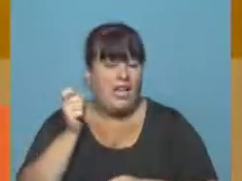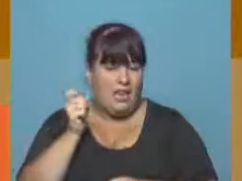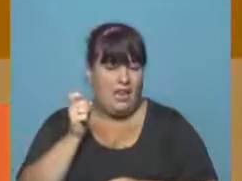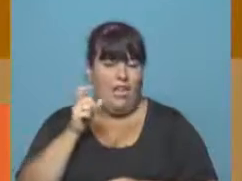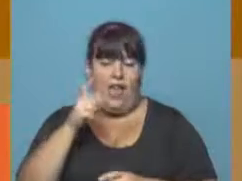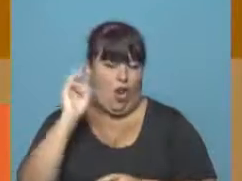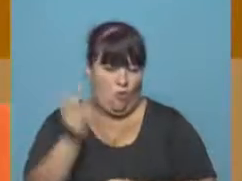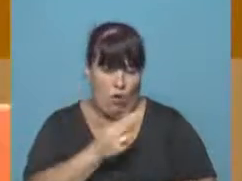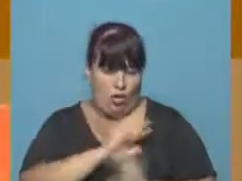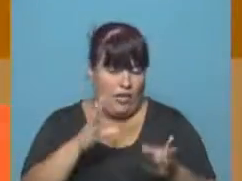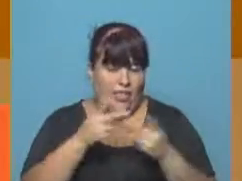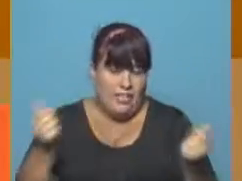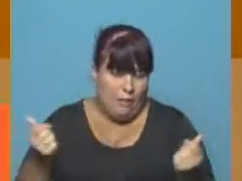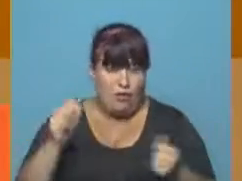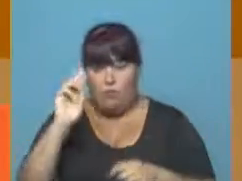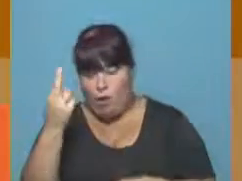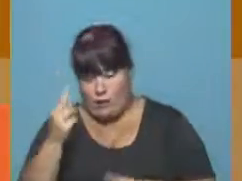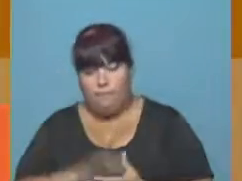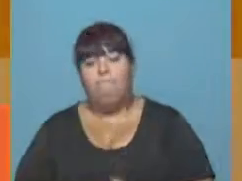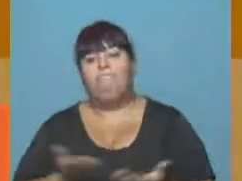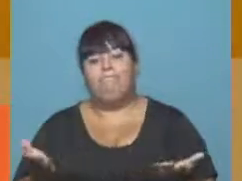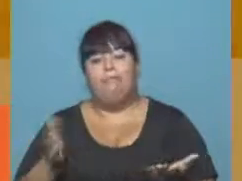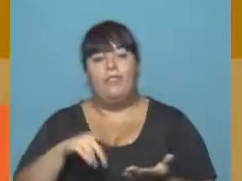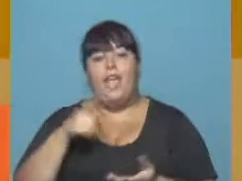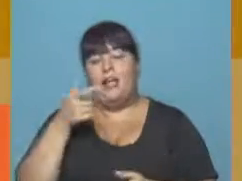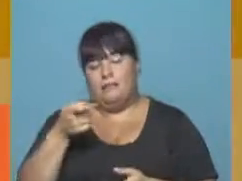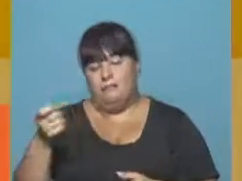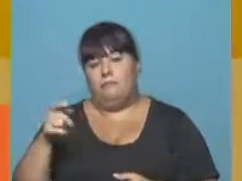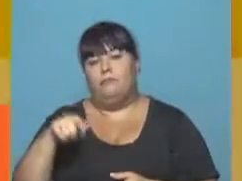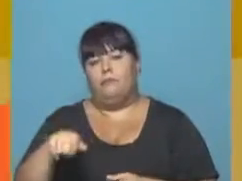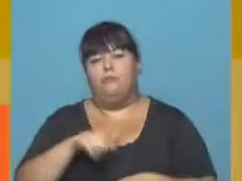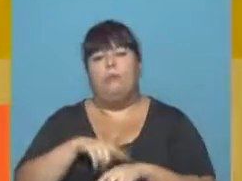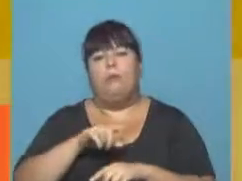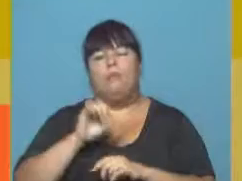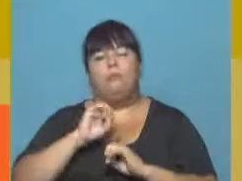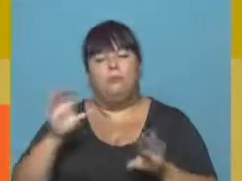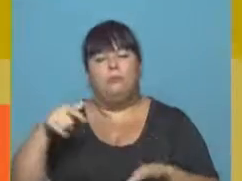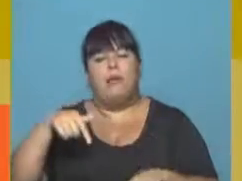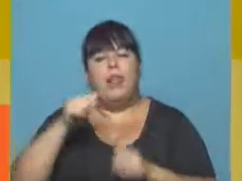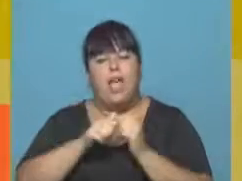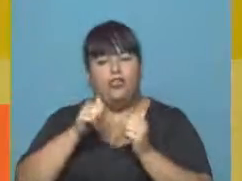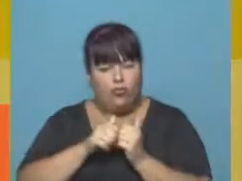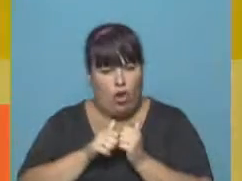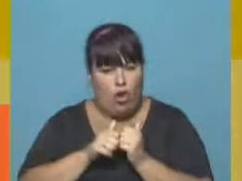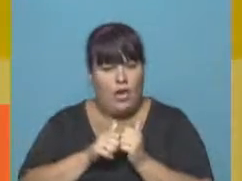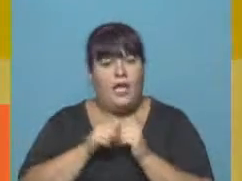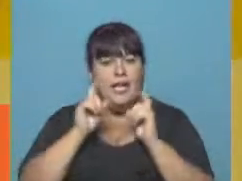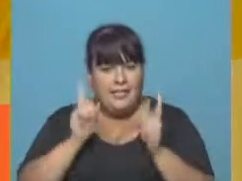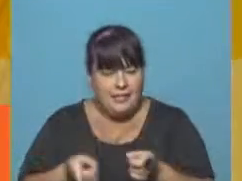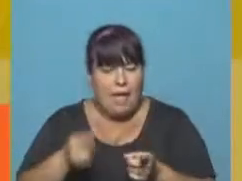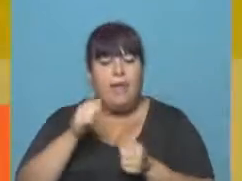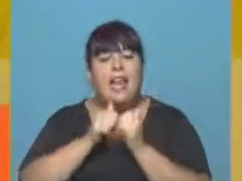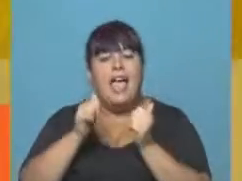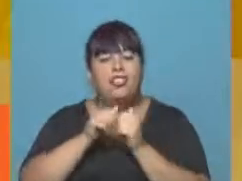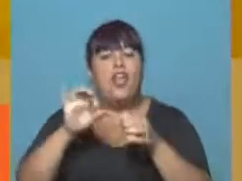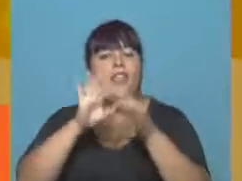los que no están, a los desaparecidos y a los fallecidos, en ese sentido, a los asesinados. Muy injusto durante buena parte de la historia y mismo dentro de la historia